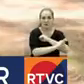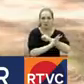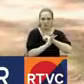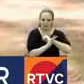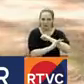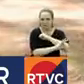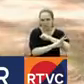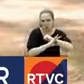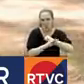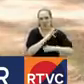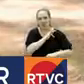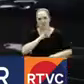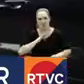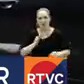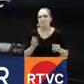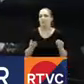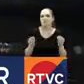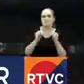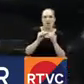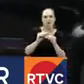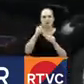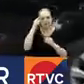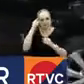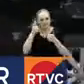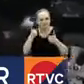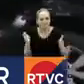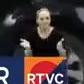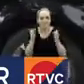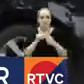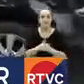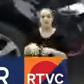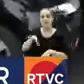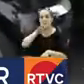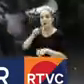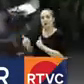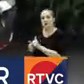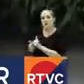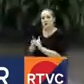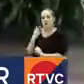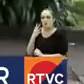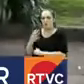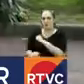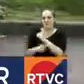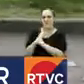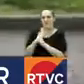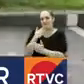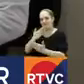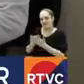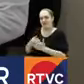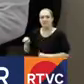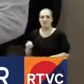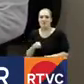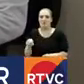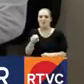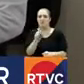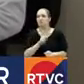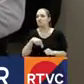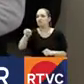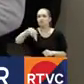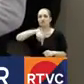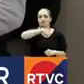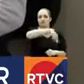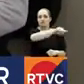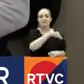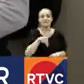el área de salud mental. Tali llegó a su vida hace más de 4 años y gracias a ella Lady puede movilizarse a cualquier lugar. Ella me